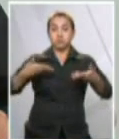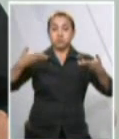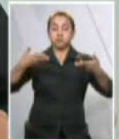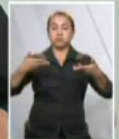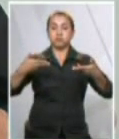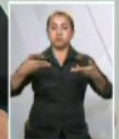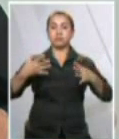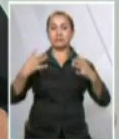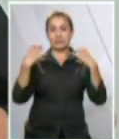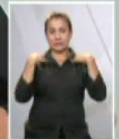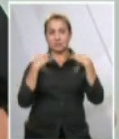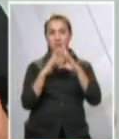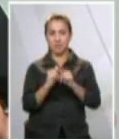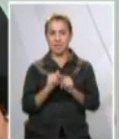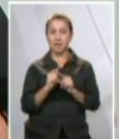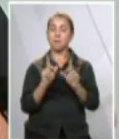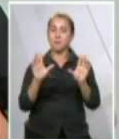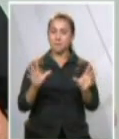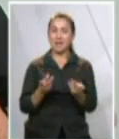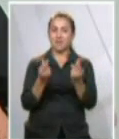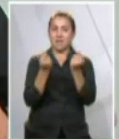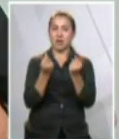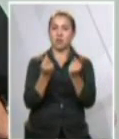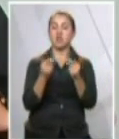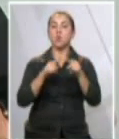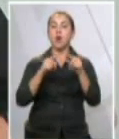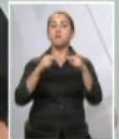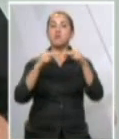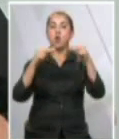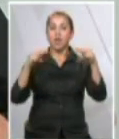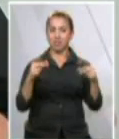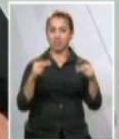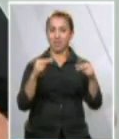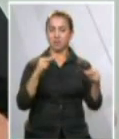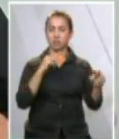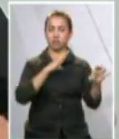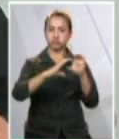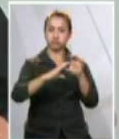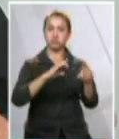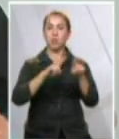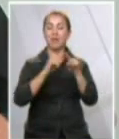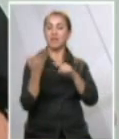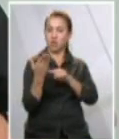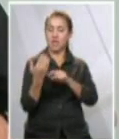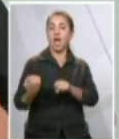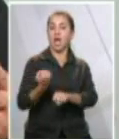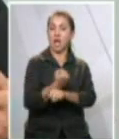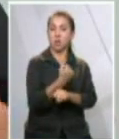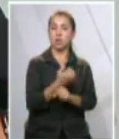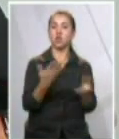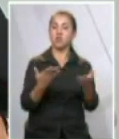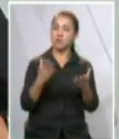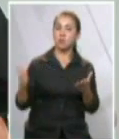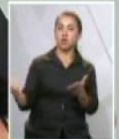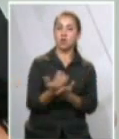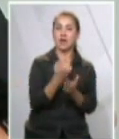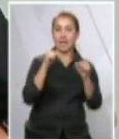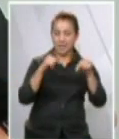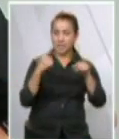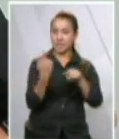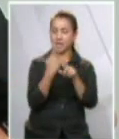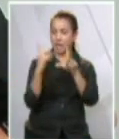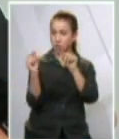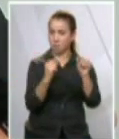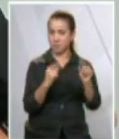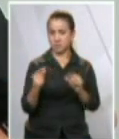familiar. En el fondo, la tecnología es este puente y algo que es súper alcanzable de lograr, como vamos a ver acá con las conversaciones.